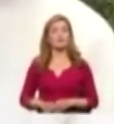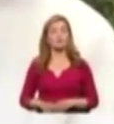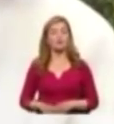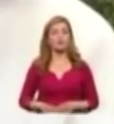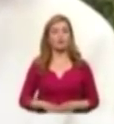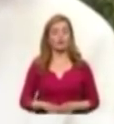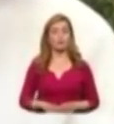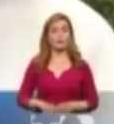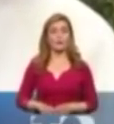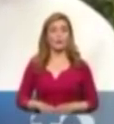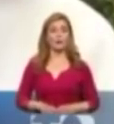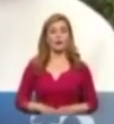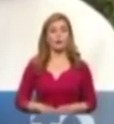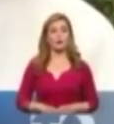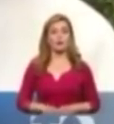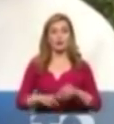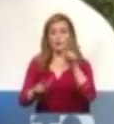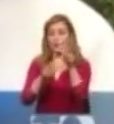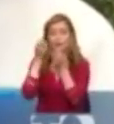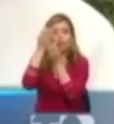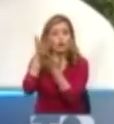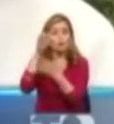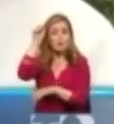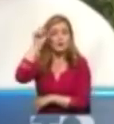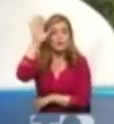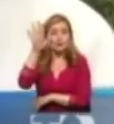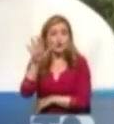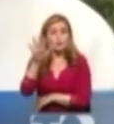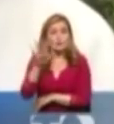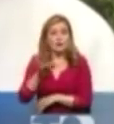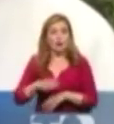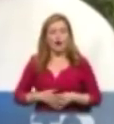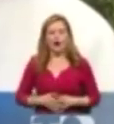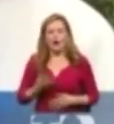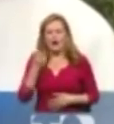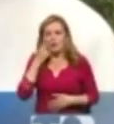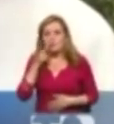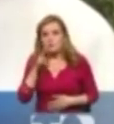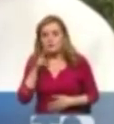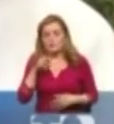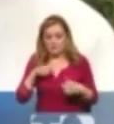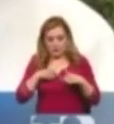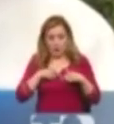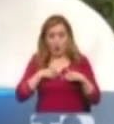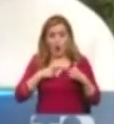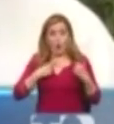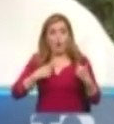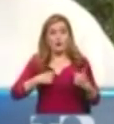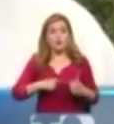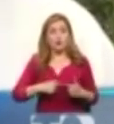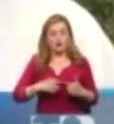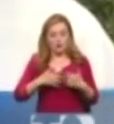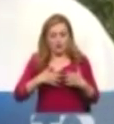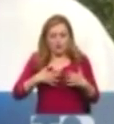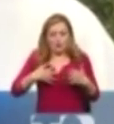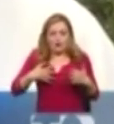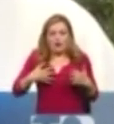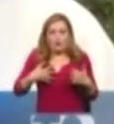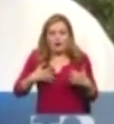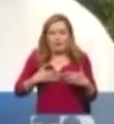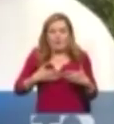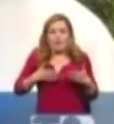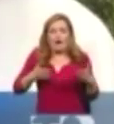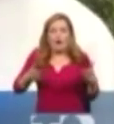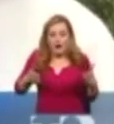Por eso le decimos a las personas, esta película hay que verla con el corazón. Hay que abrir su corazón porque no es la película que estamos acostumbrada,